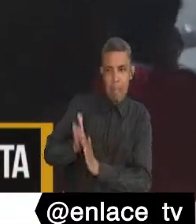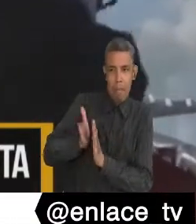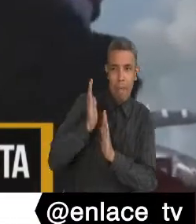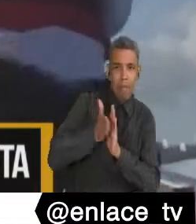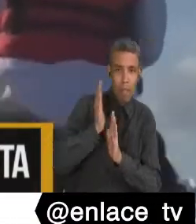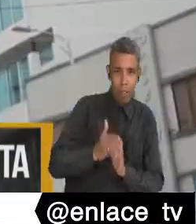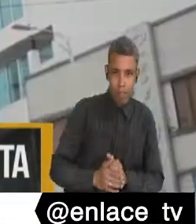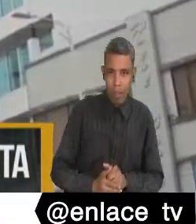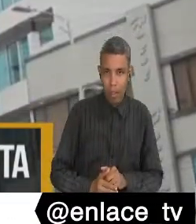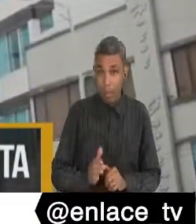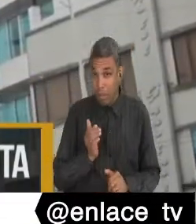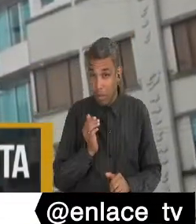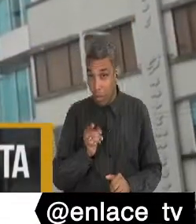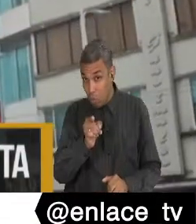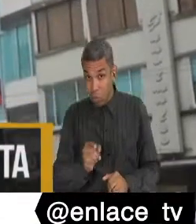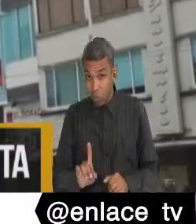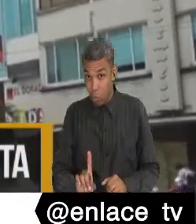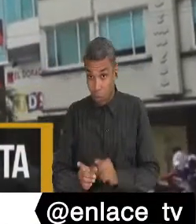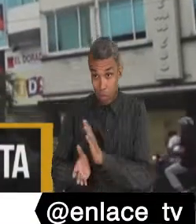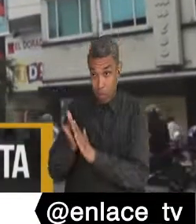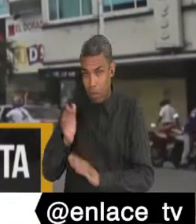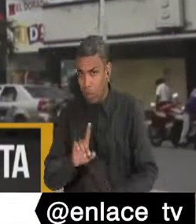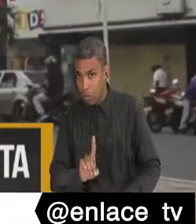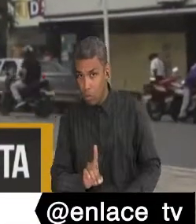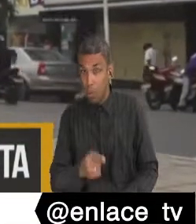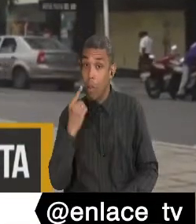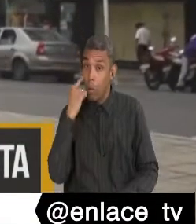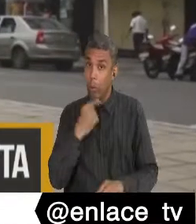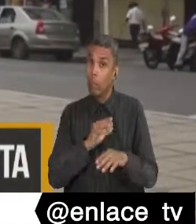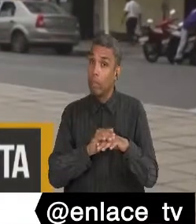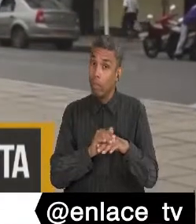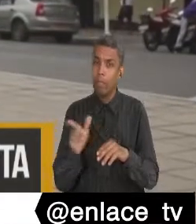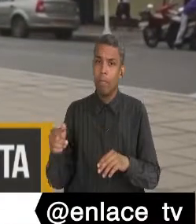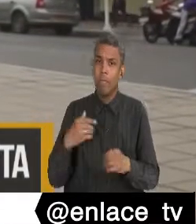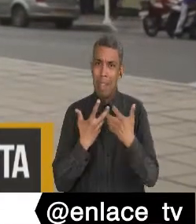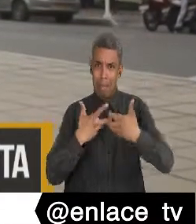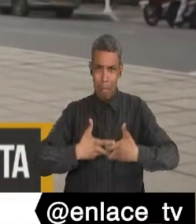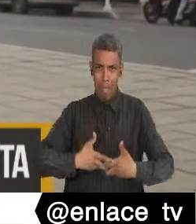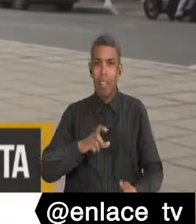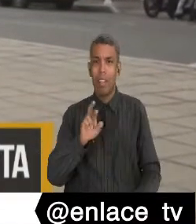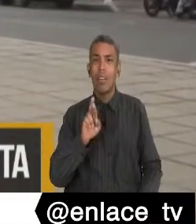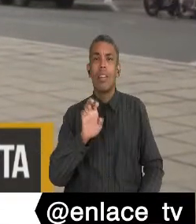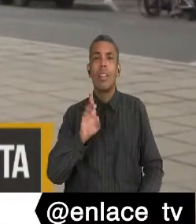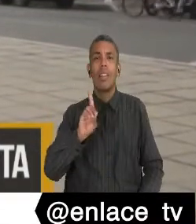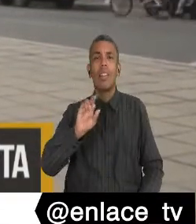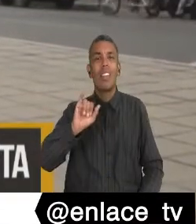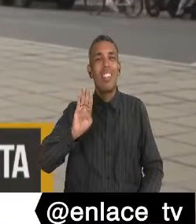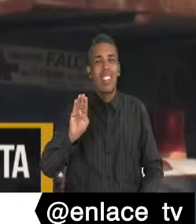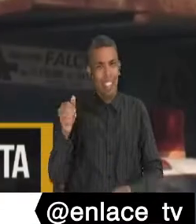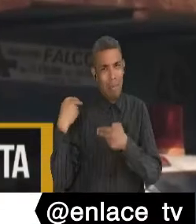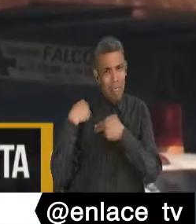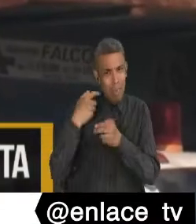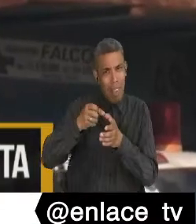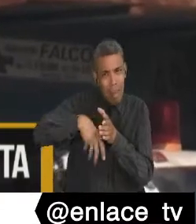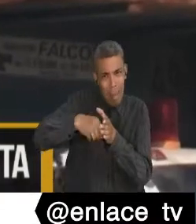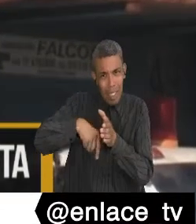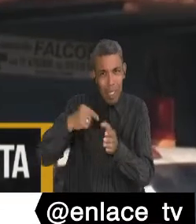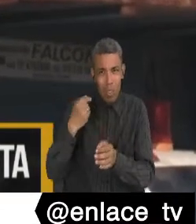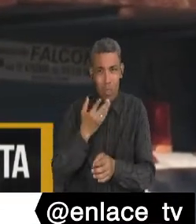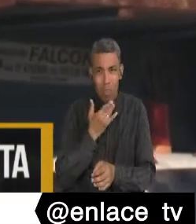tiempo no se tiene la posibilidad de salir del municipio, debe saber que la empresa recolectora de aseo Rediva tendrá una modificación en el